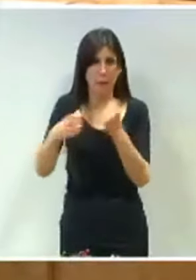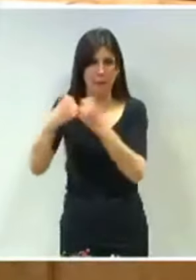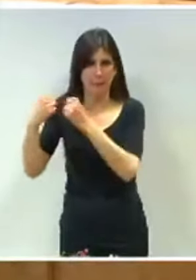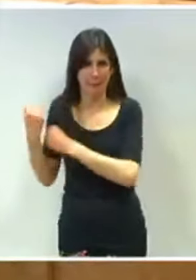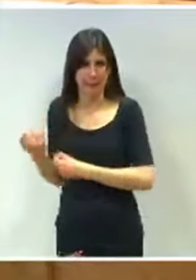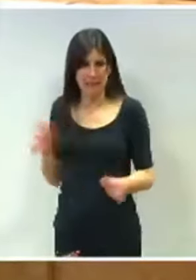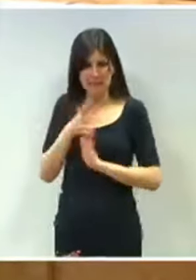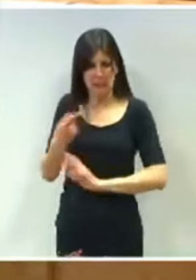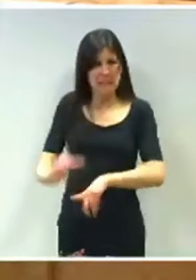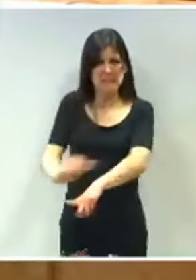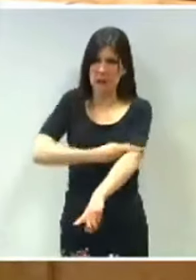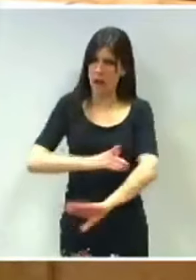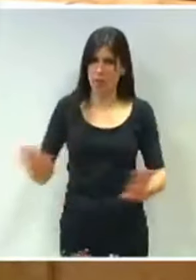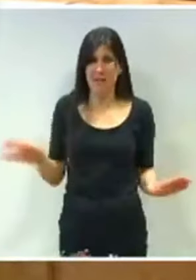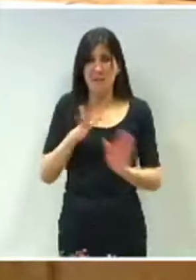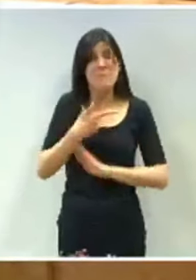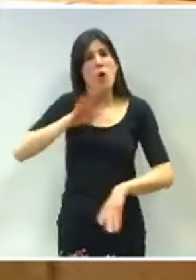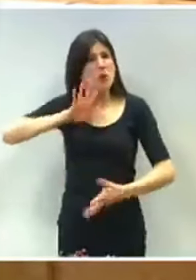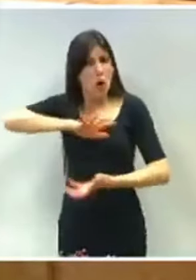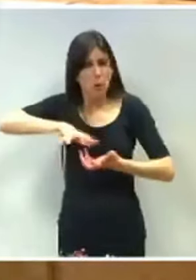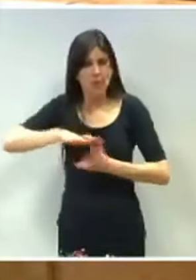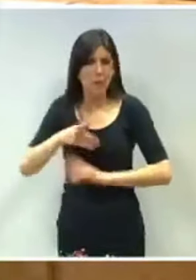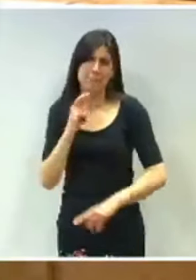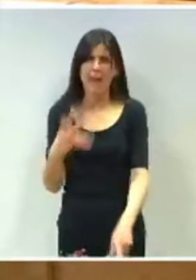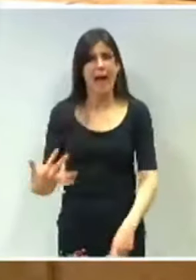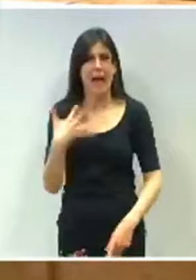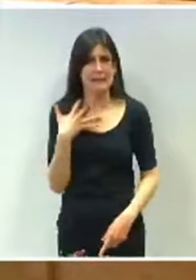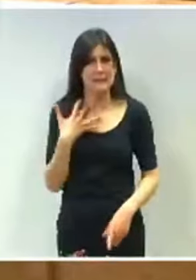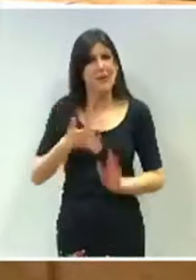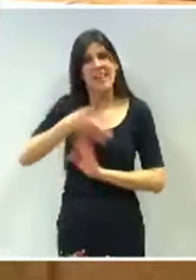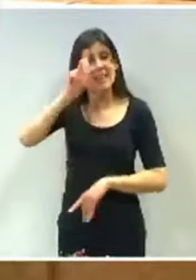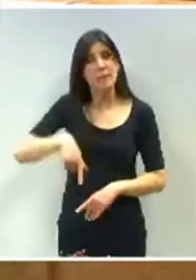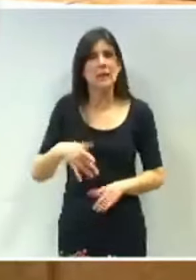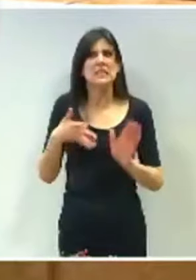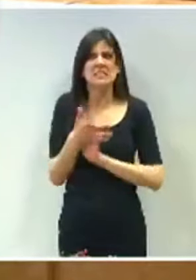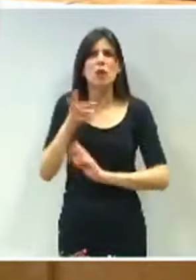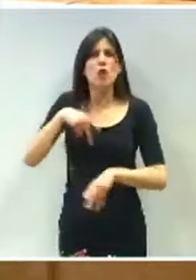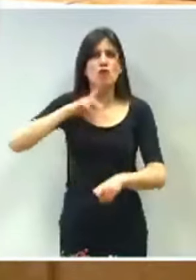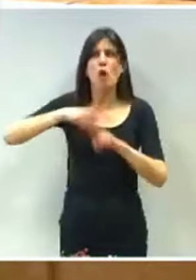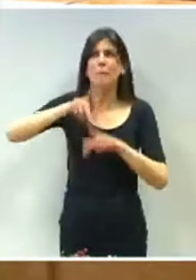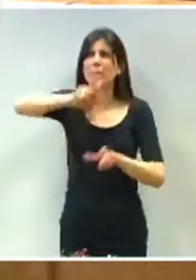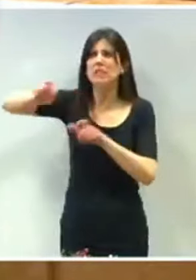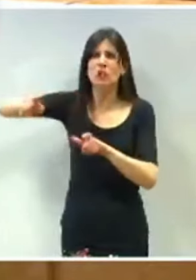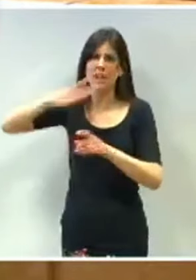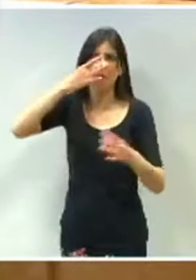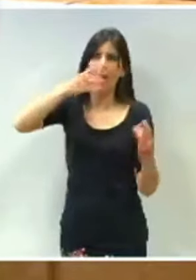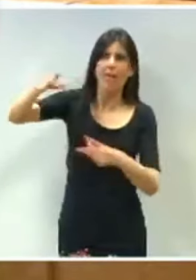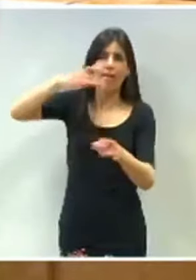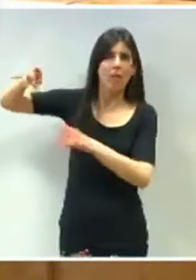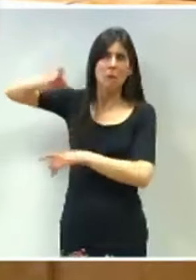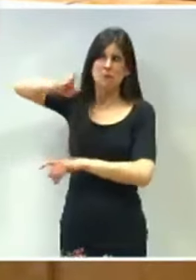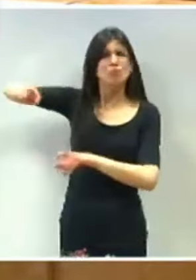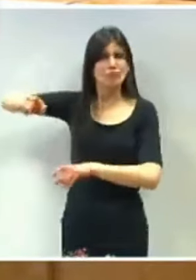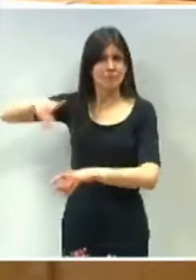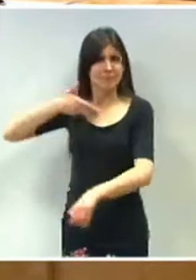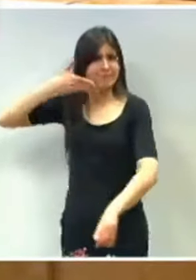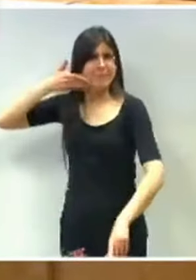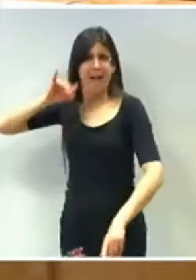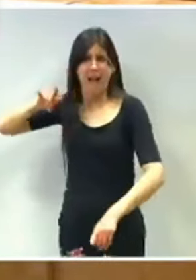repugna la corrupción igual que me repugna manchar injustamente nombres de personas honradas y de personas que no